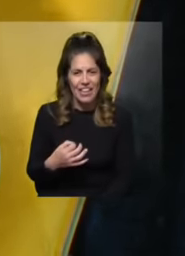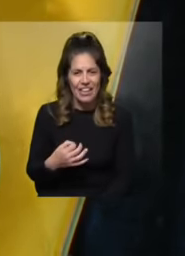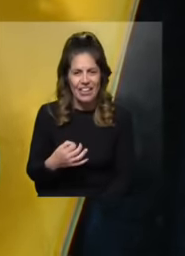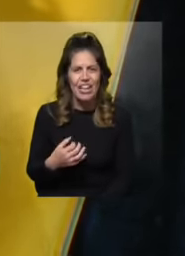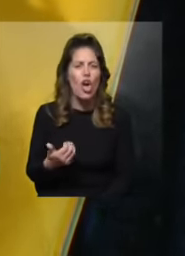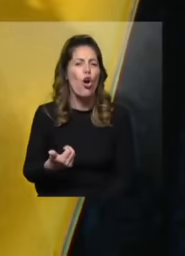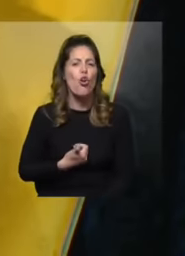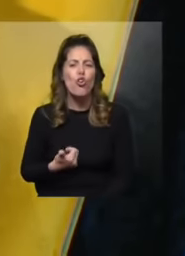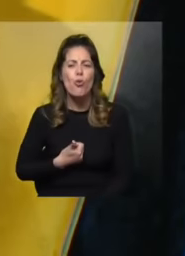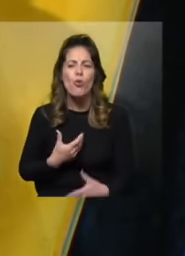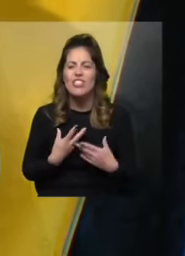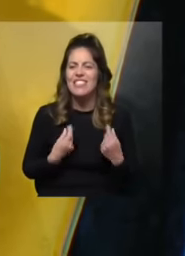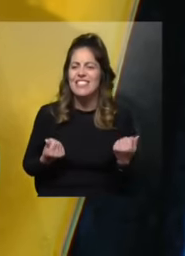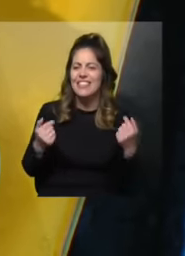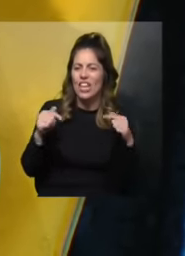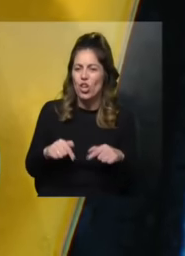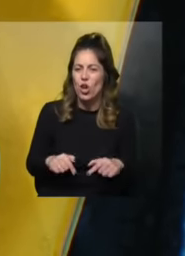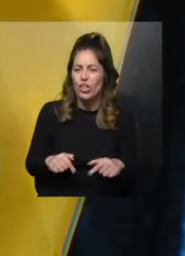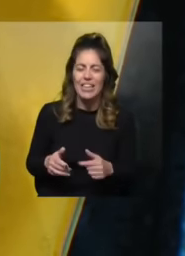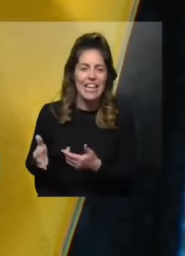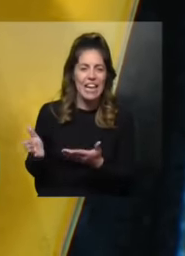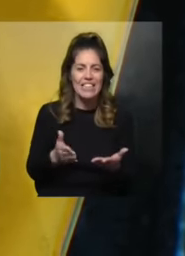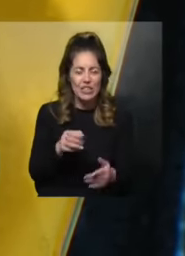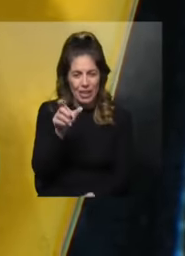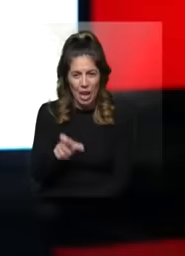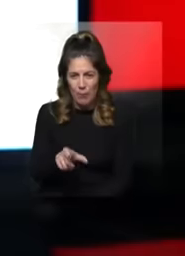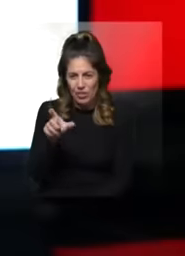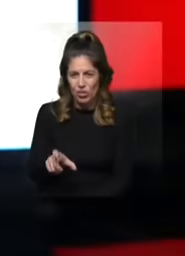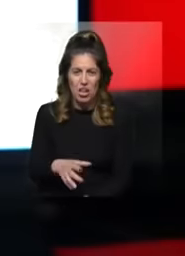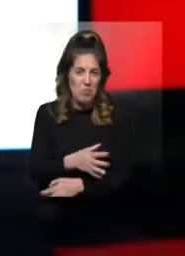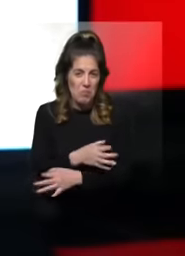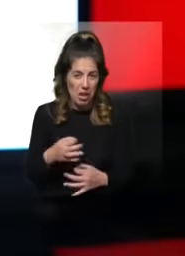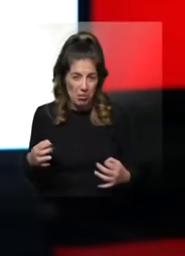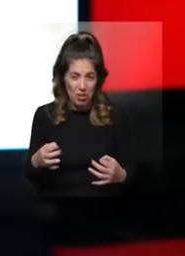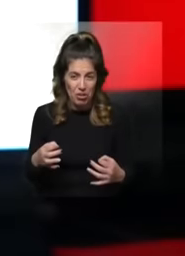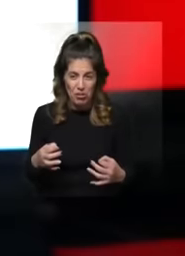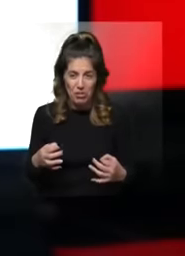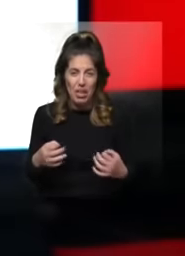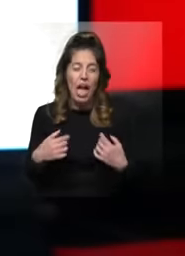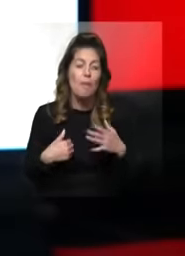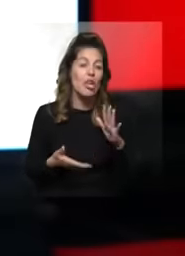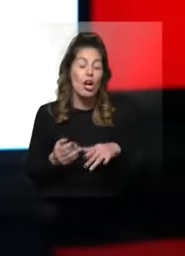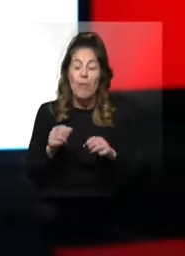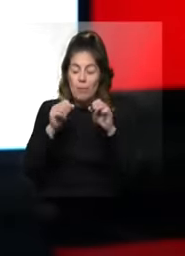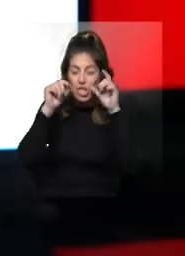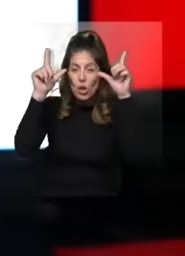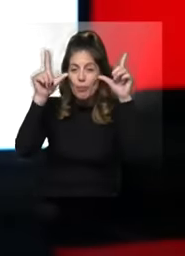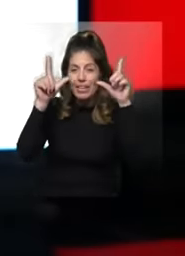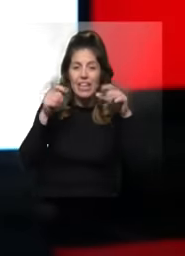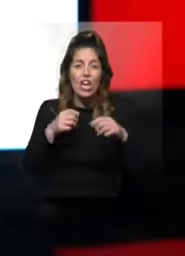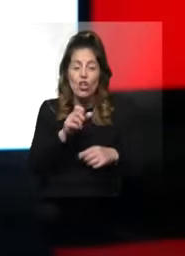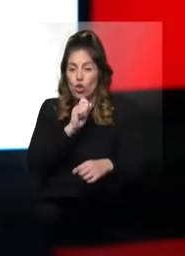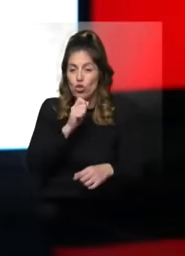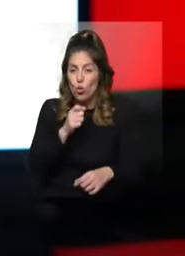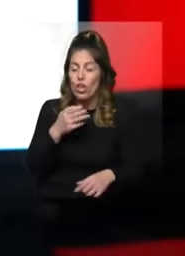cómo se sienten hoy? ¿Cómo se sienten hoy que los recibe el público? Bárbaro. A mí una cosa que más me sorprende es que a los shows que yo hago